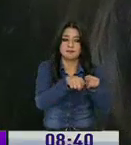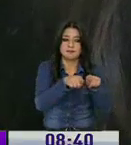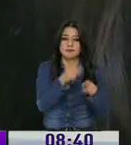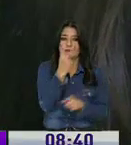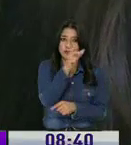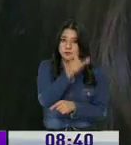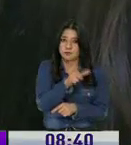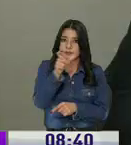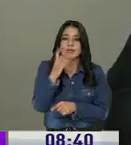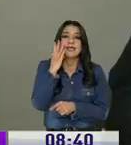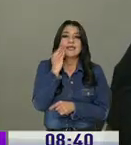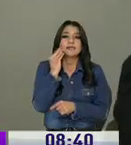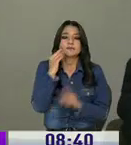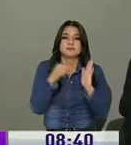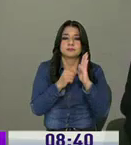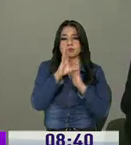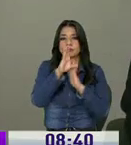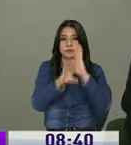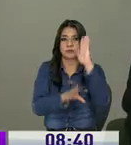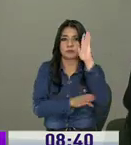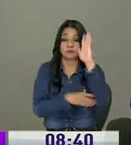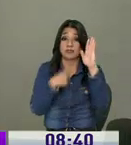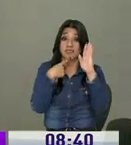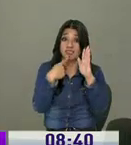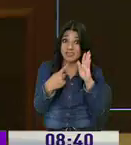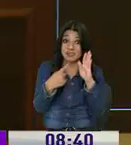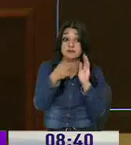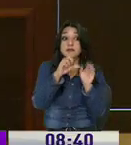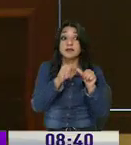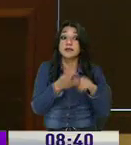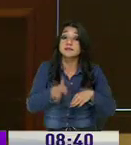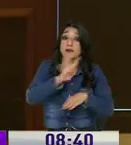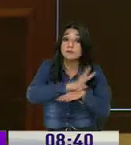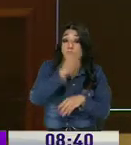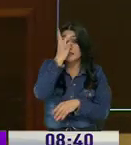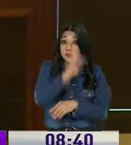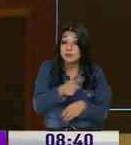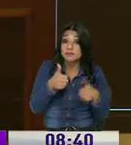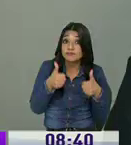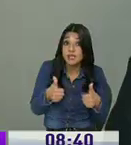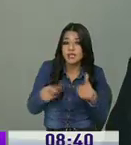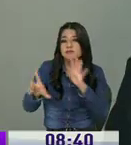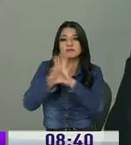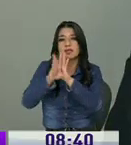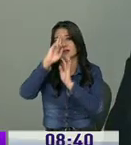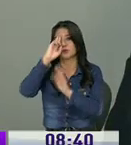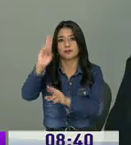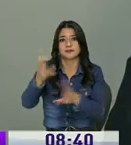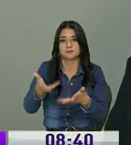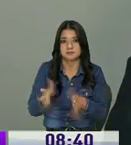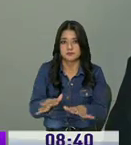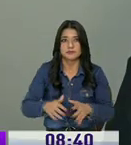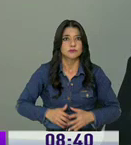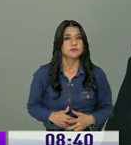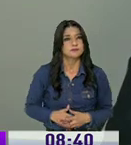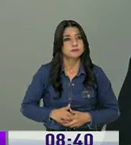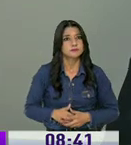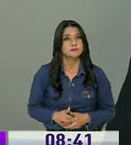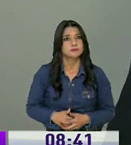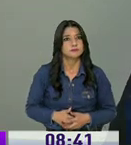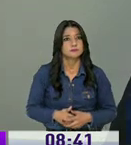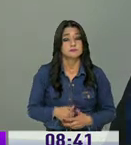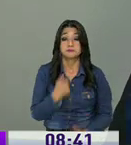expertos constitucionalistas quienes afirman que el camino tomado por la Asamblea no está de acuerdo a la ley. En ningún momento se establece